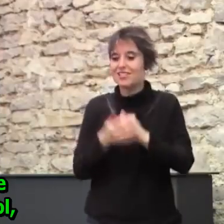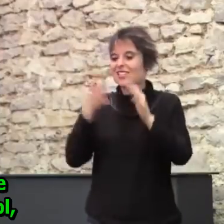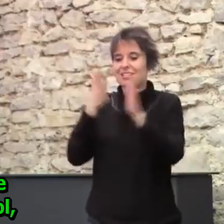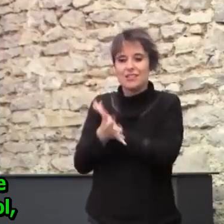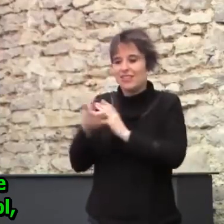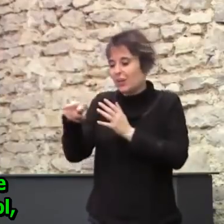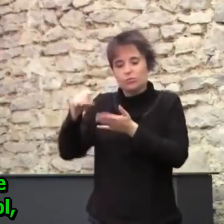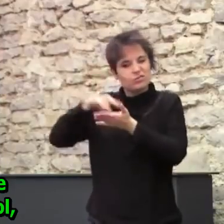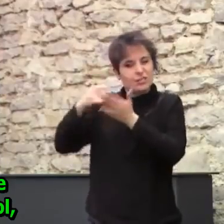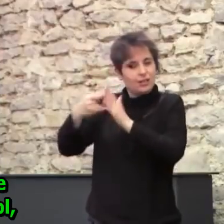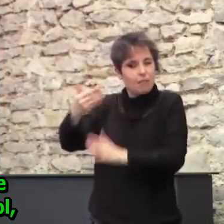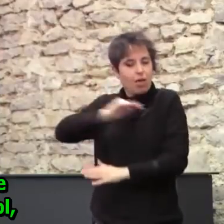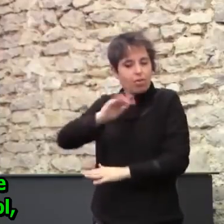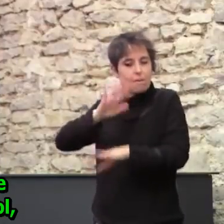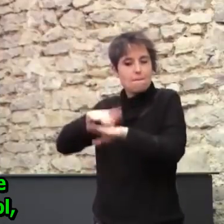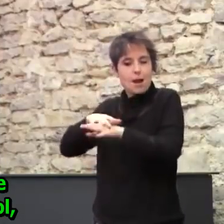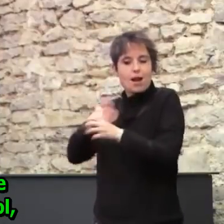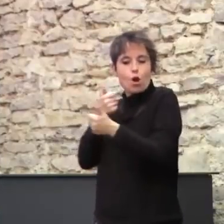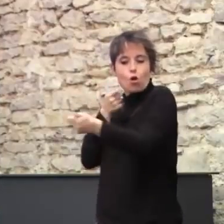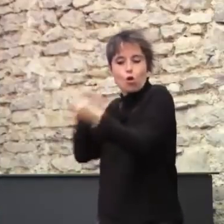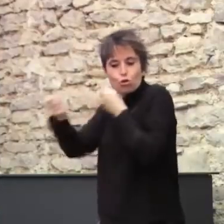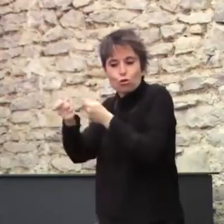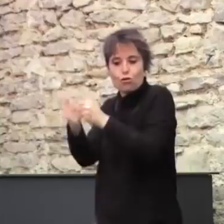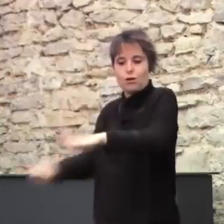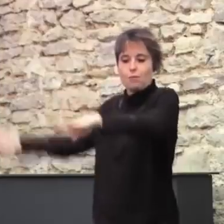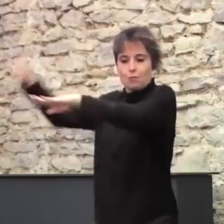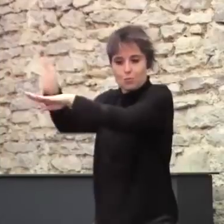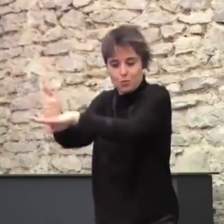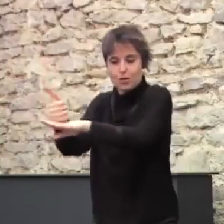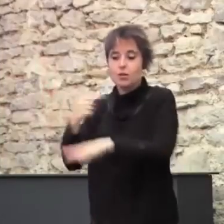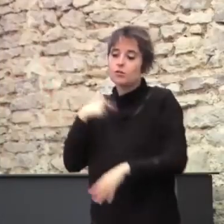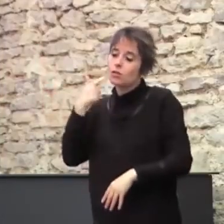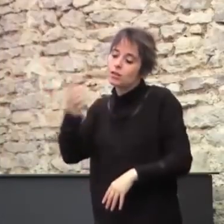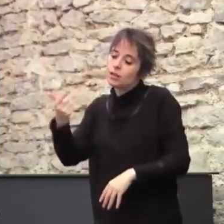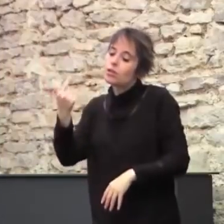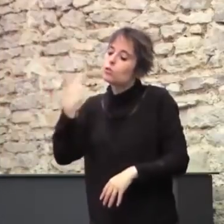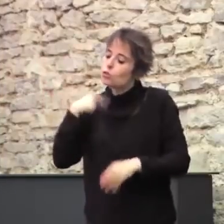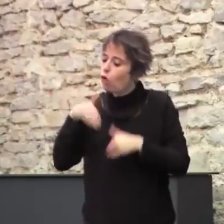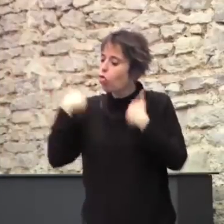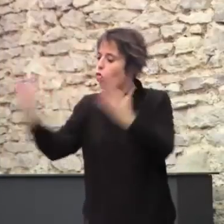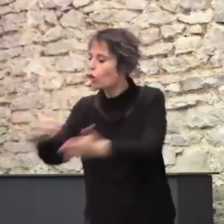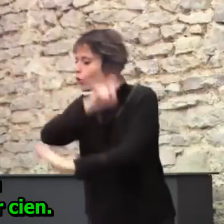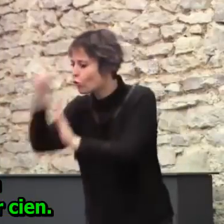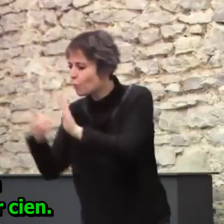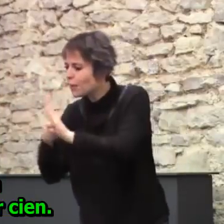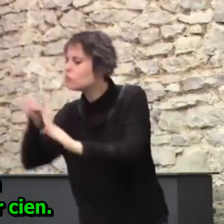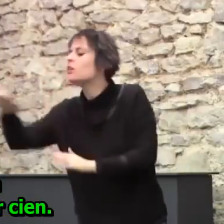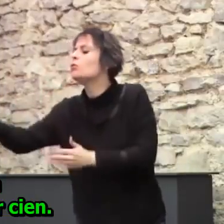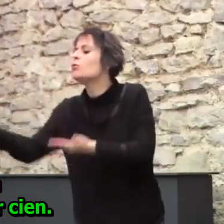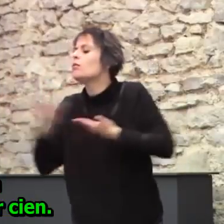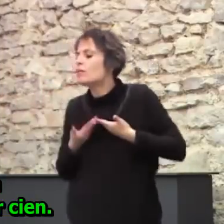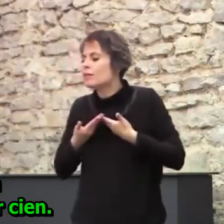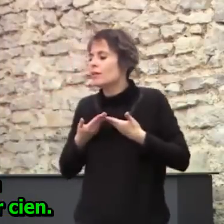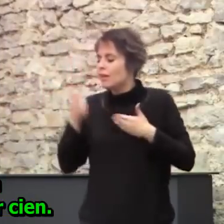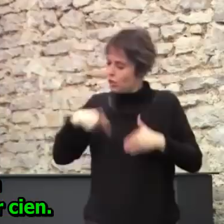bastante perverso, de dominación y de control. El decirle a la persona, yo me entrego al 100% y tú, y claro, yo me